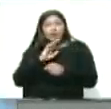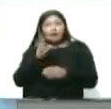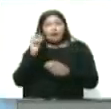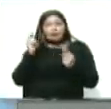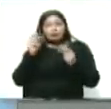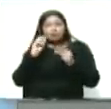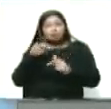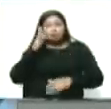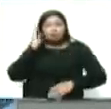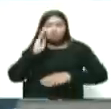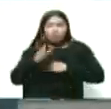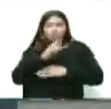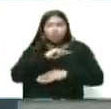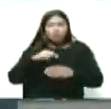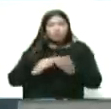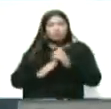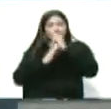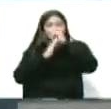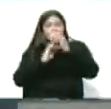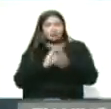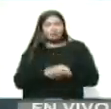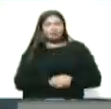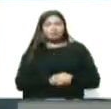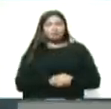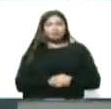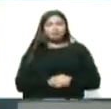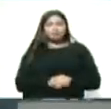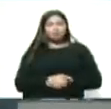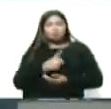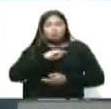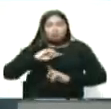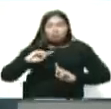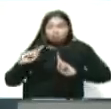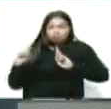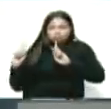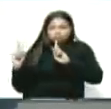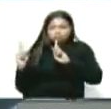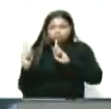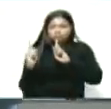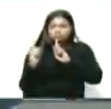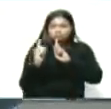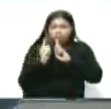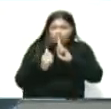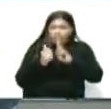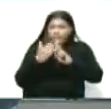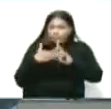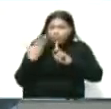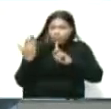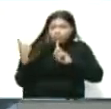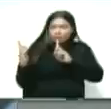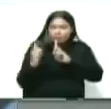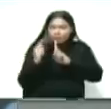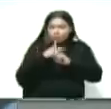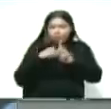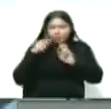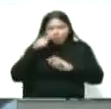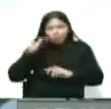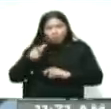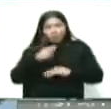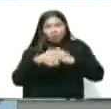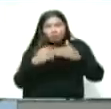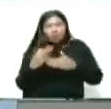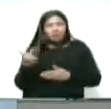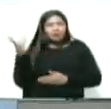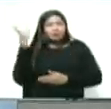nuestros directores, nos acercamos lo más directamente posible a nuestro pueblo para oírlos,